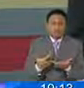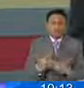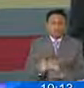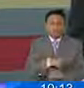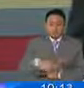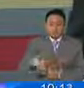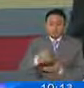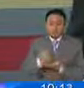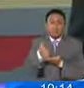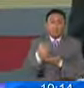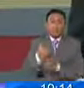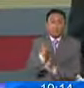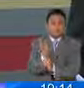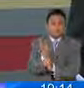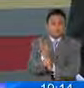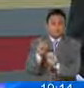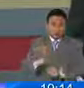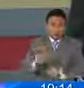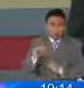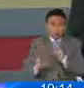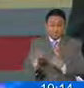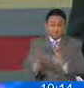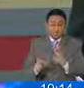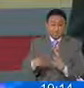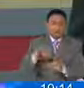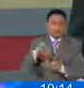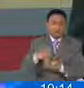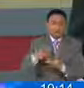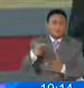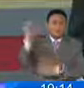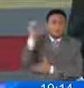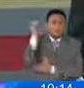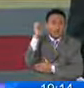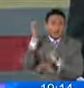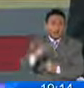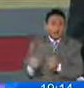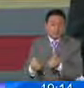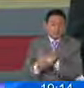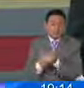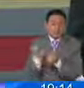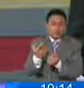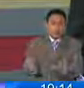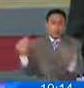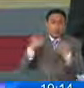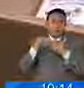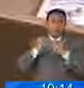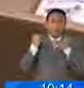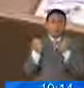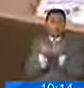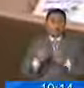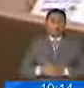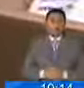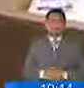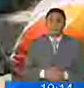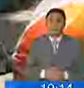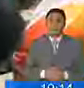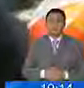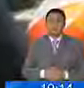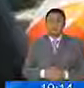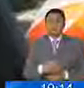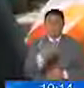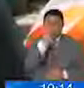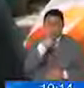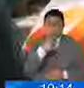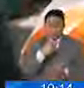ayuda psicológica a las personas implicadas en la emergencia y contribuir a su reinserción. Alimentos, útiles de aseo y vestuario